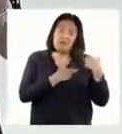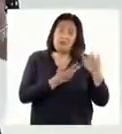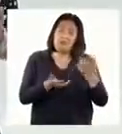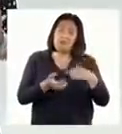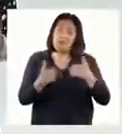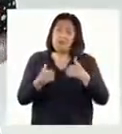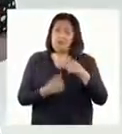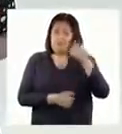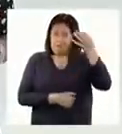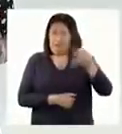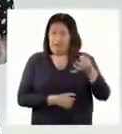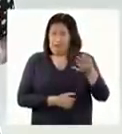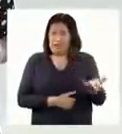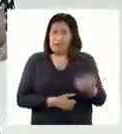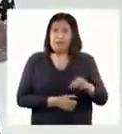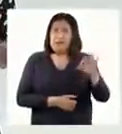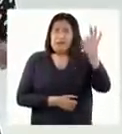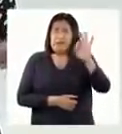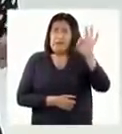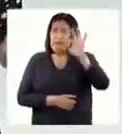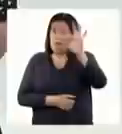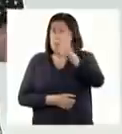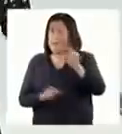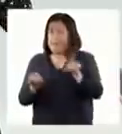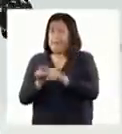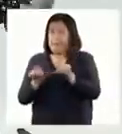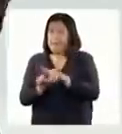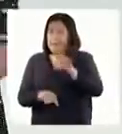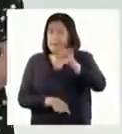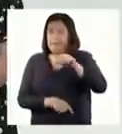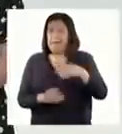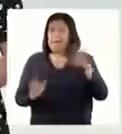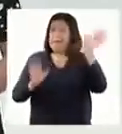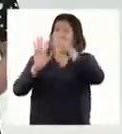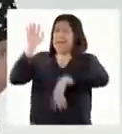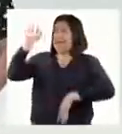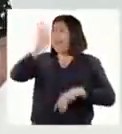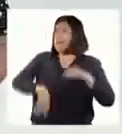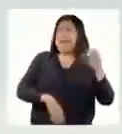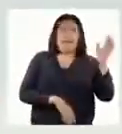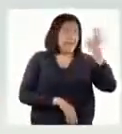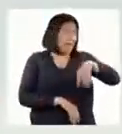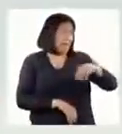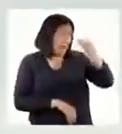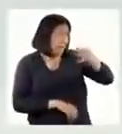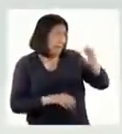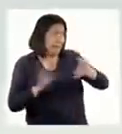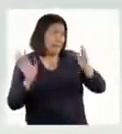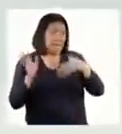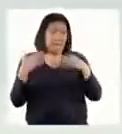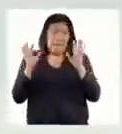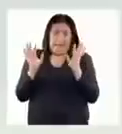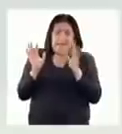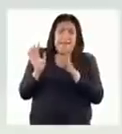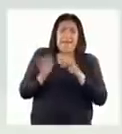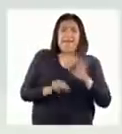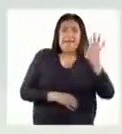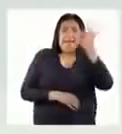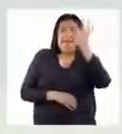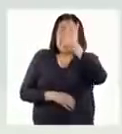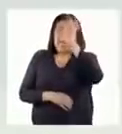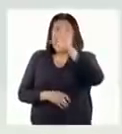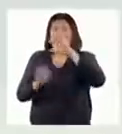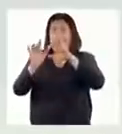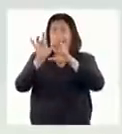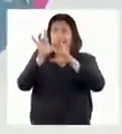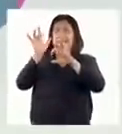pero ¿está seguro de que las moscas están incluidas? ¿Está seguro? Y en especial esas moscas de